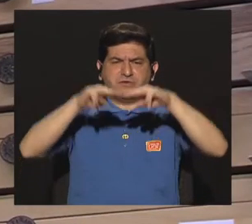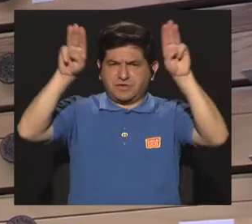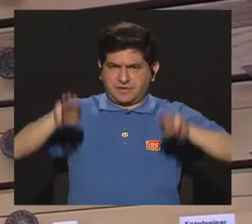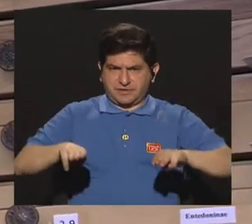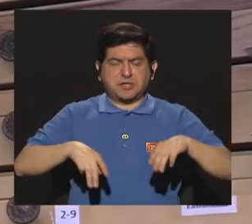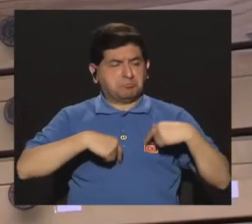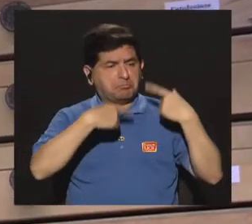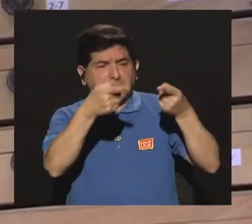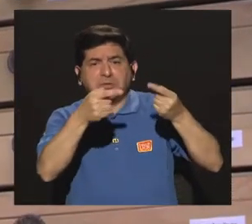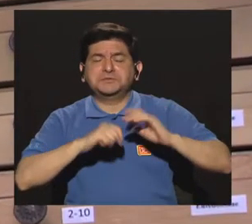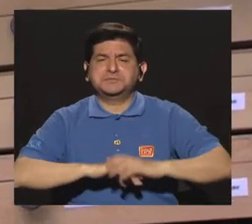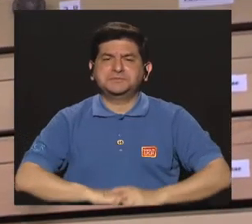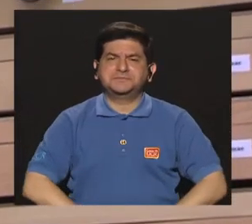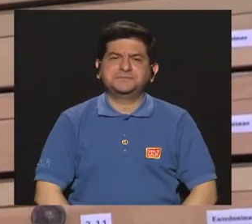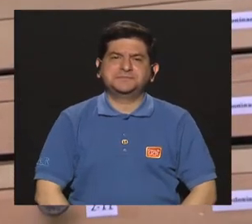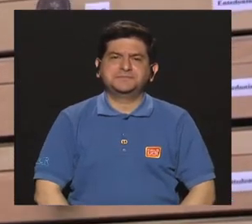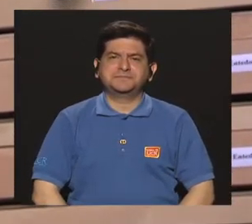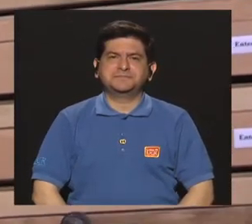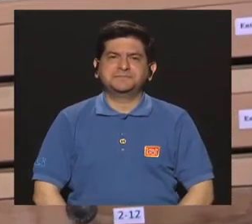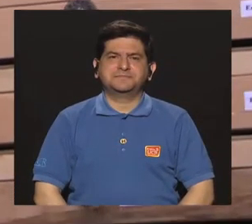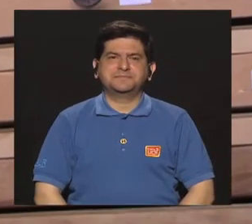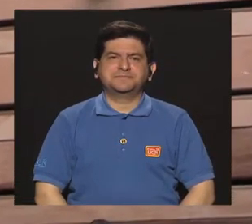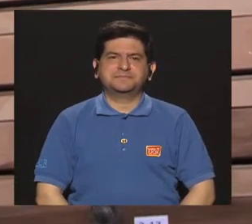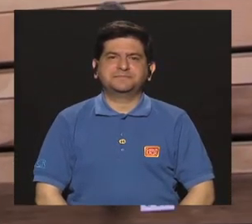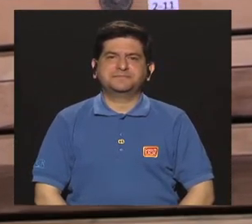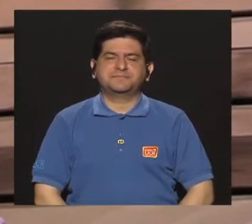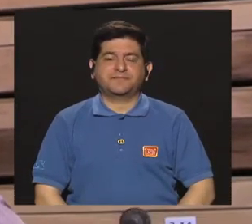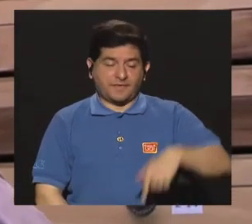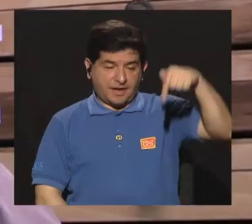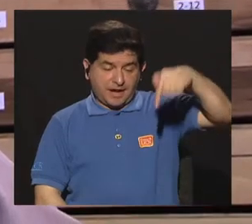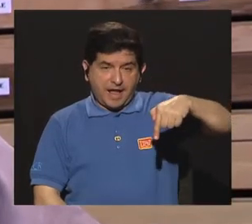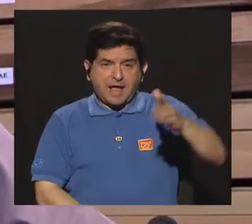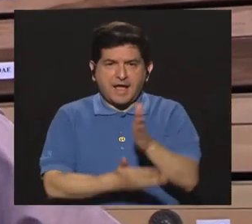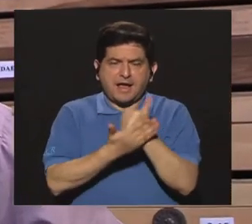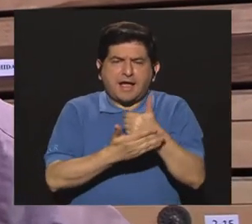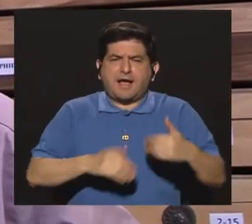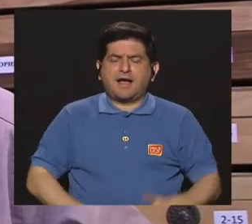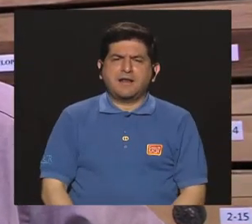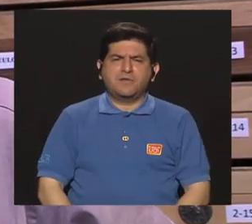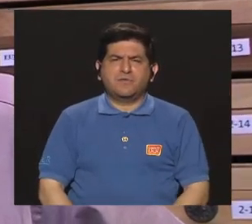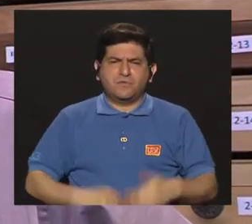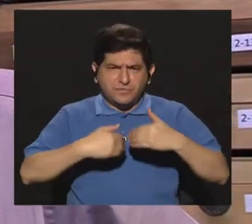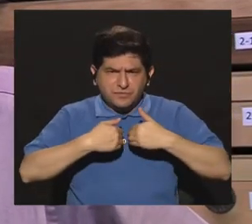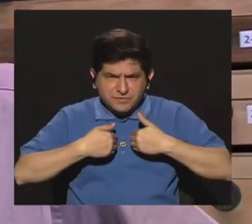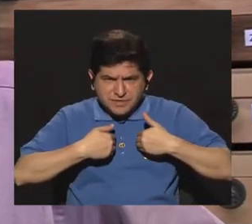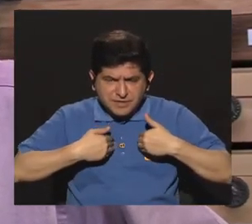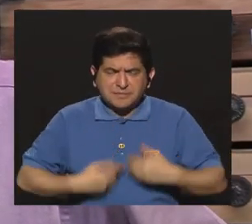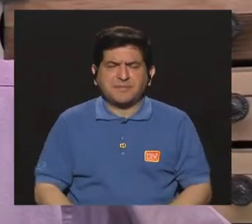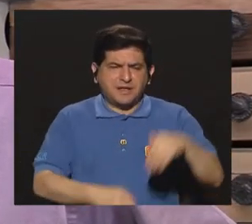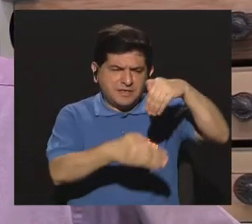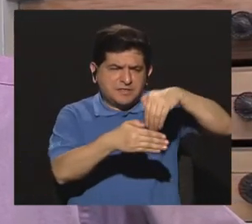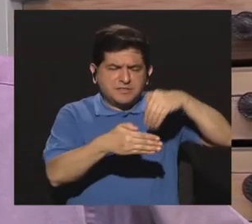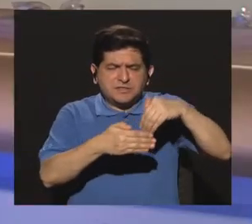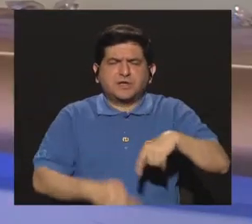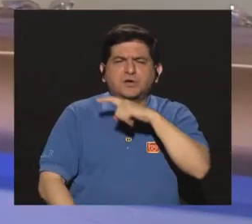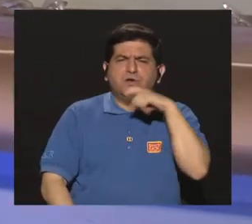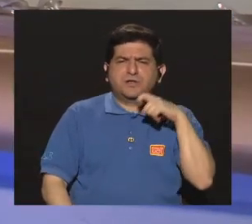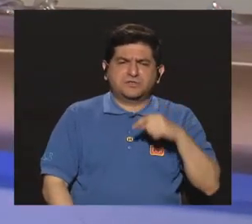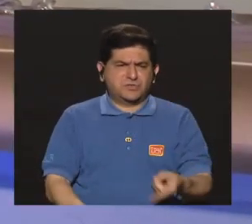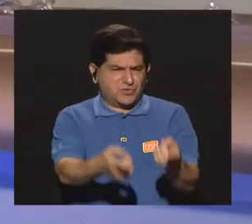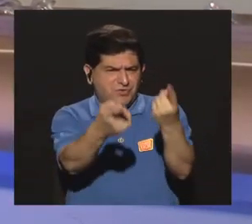aquí tenemos algunos ejemplares de la colección seca cómo llegan esos ejemplares acá explíquenos todo el procedimiento